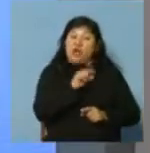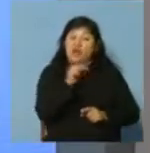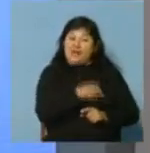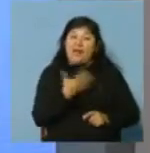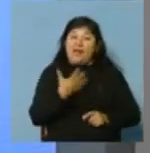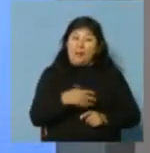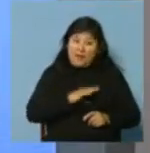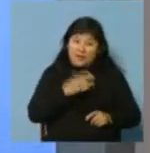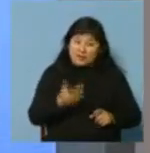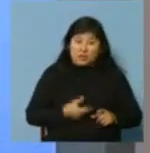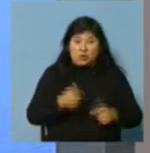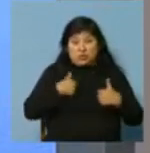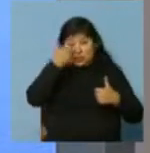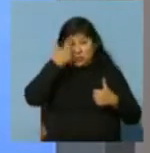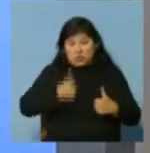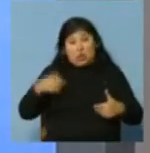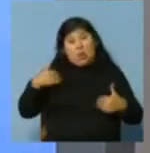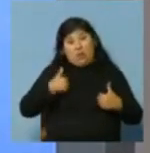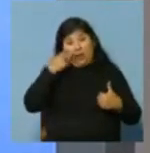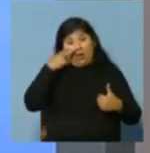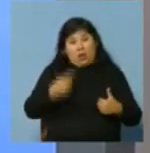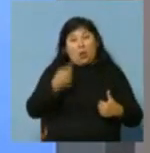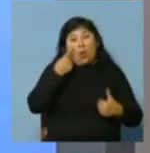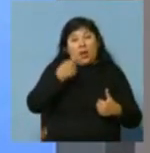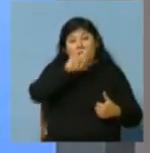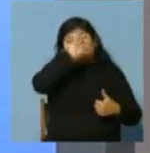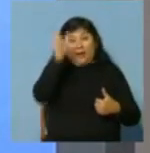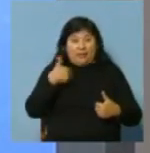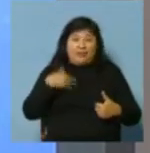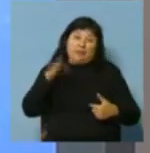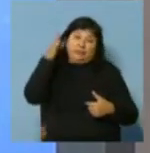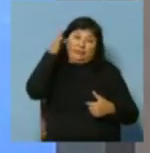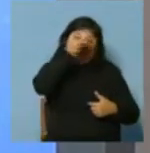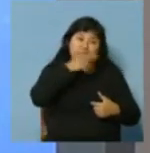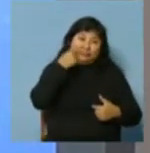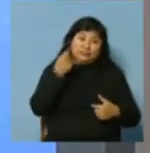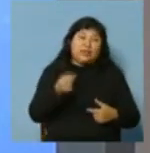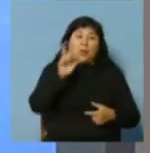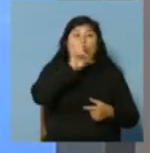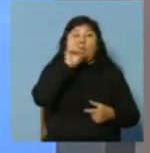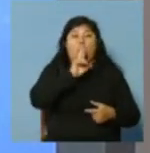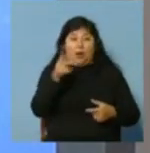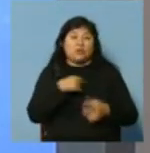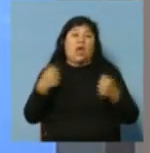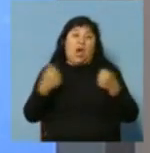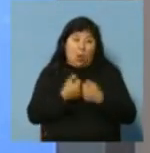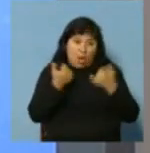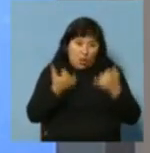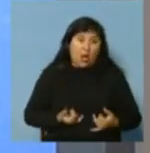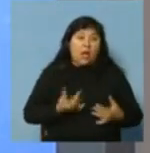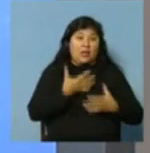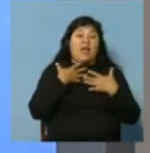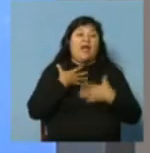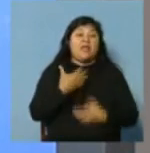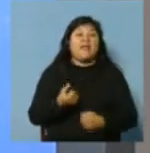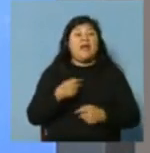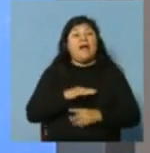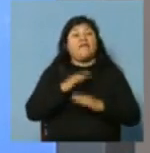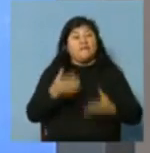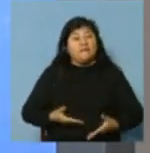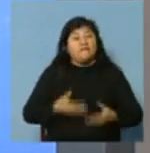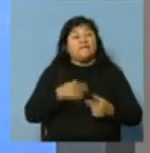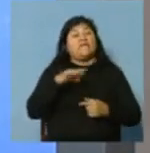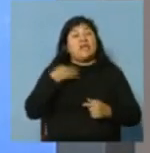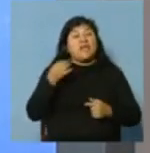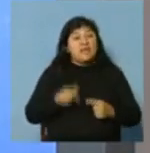recorrido que he llevado la mujer argentina en su mayoría está de acuerdo en defender la vida y eso es algo que